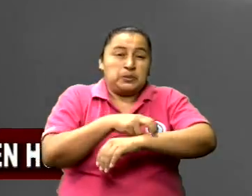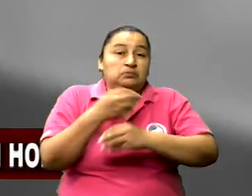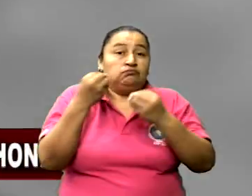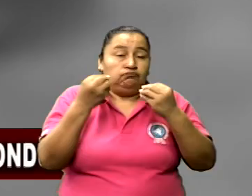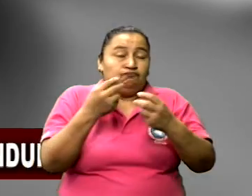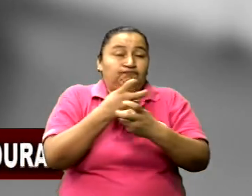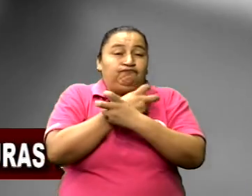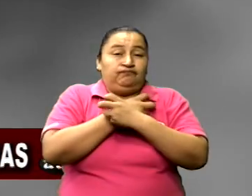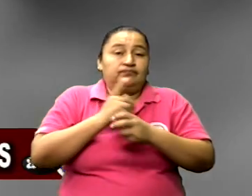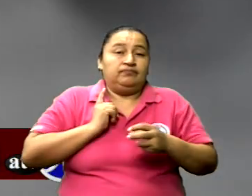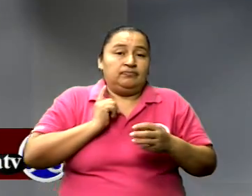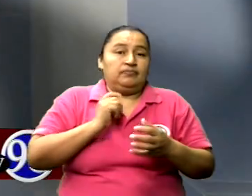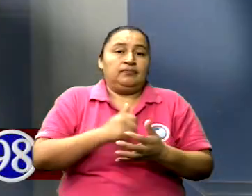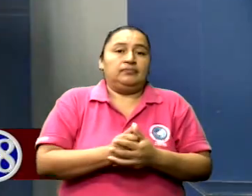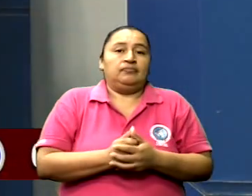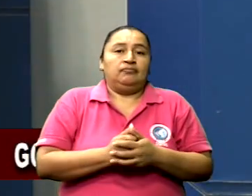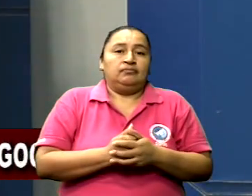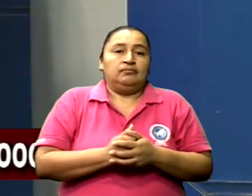venenosas.